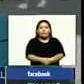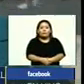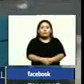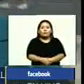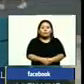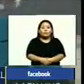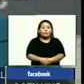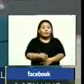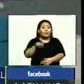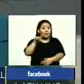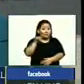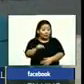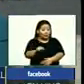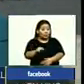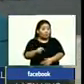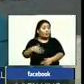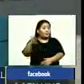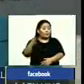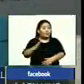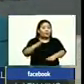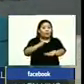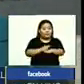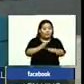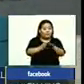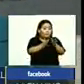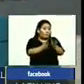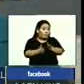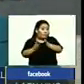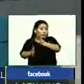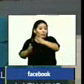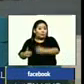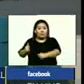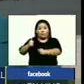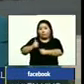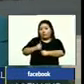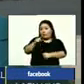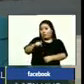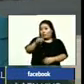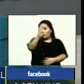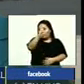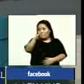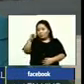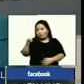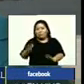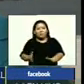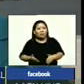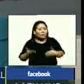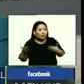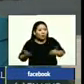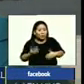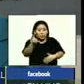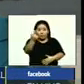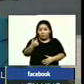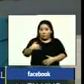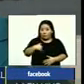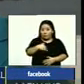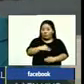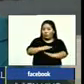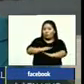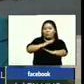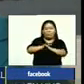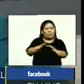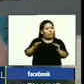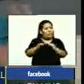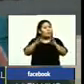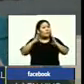Si esto hubiera sido la defensa o los preparativos militares en nuestro país, no solo habría sido el ministro de defensa, sino todo el